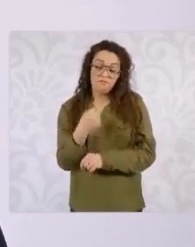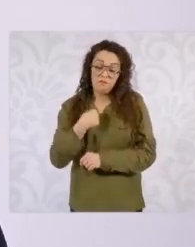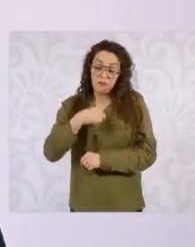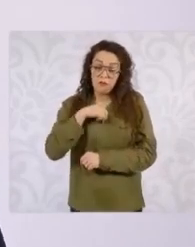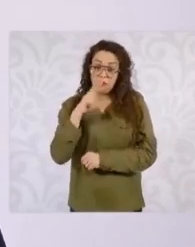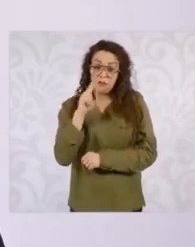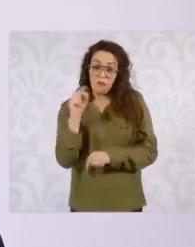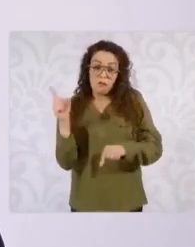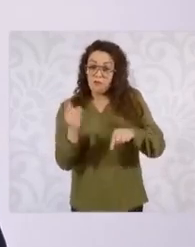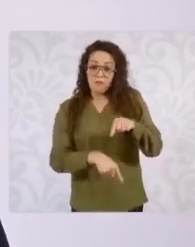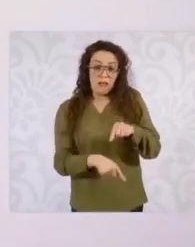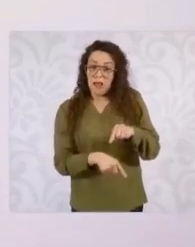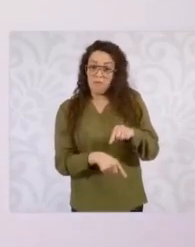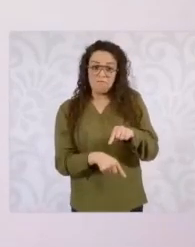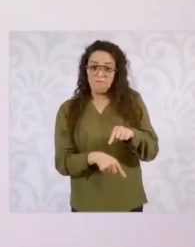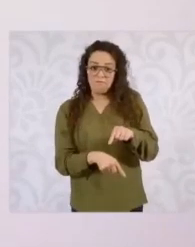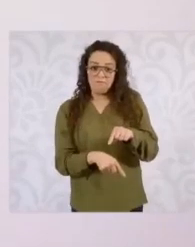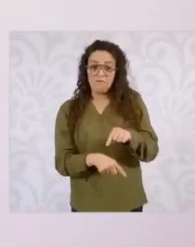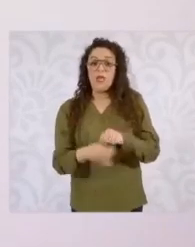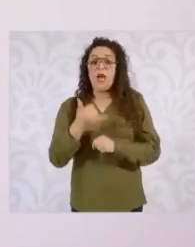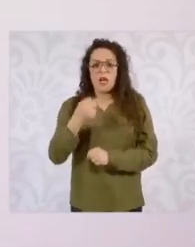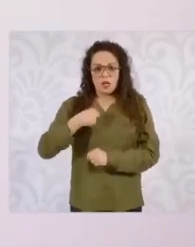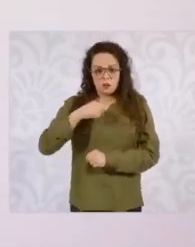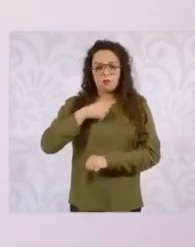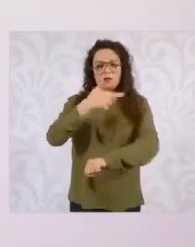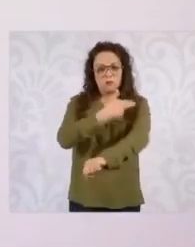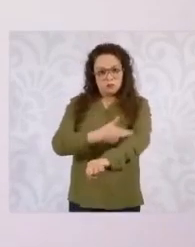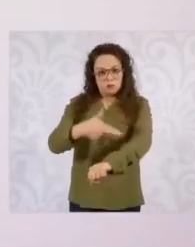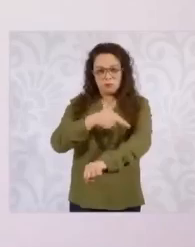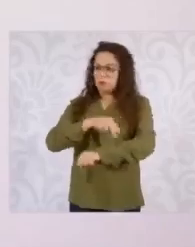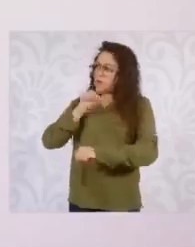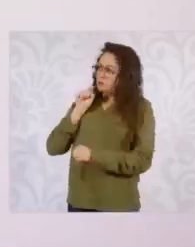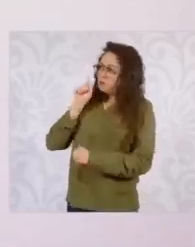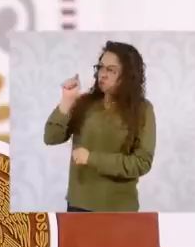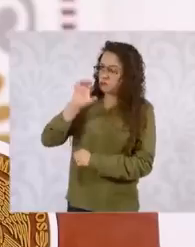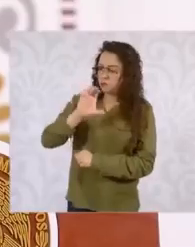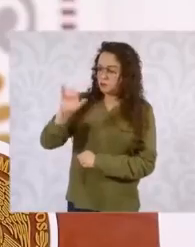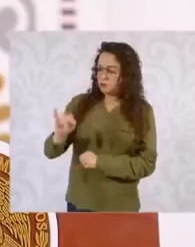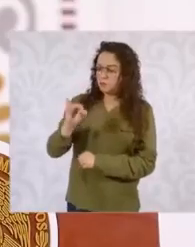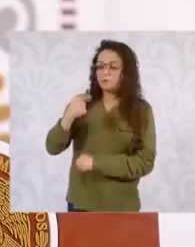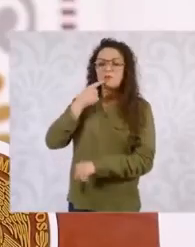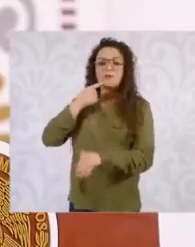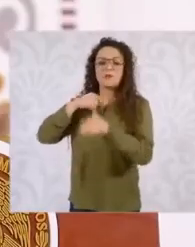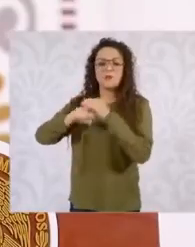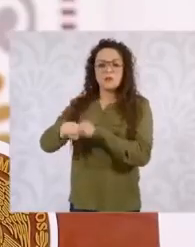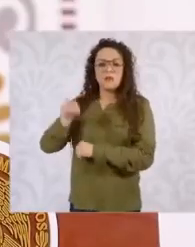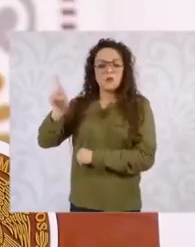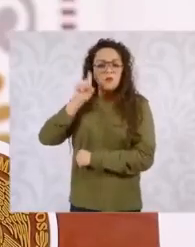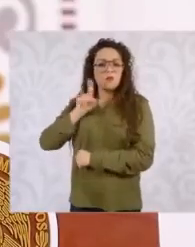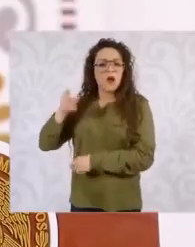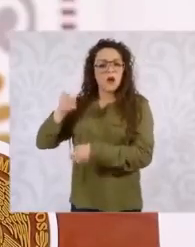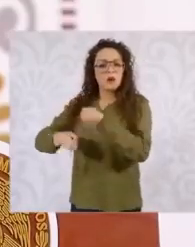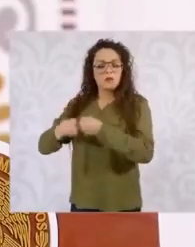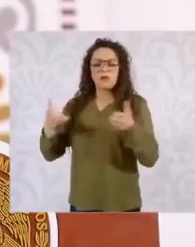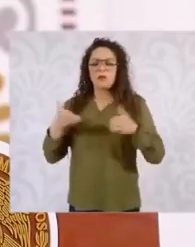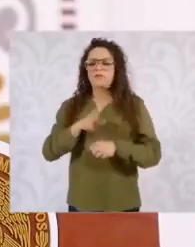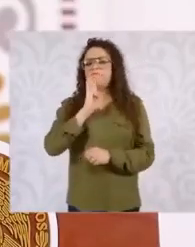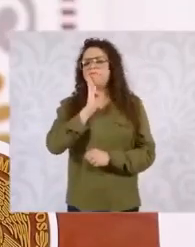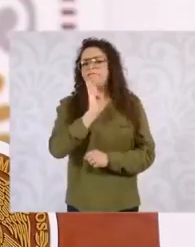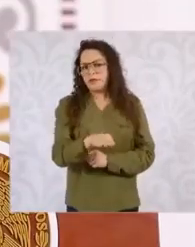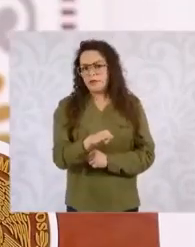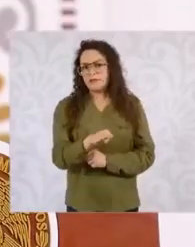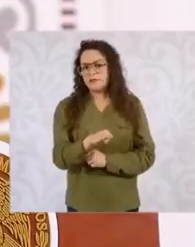vamos a hacer una denuncia de esta juez ante el Consejo de la Judicatura. Ya sabemos que el Consejo de la